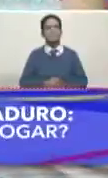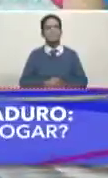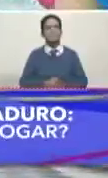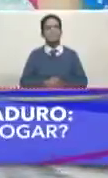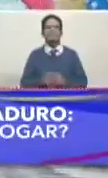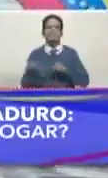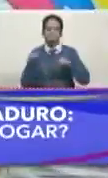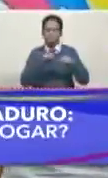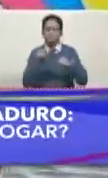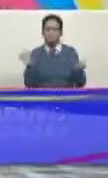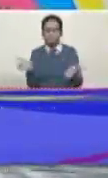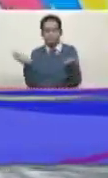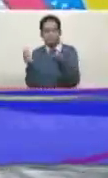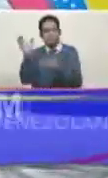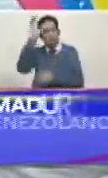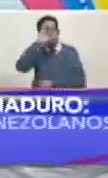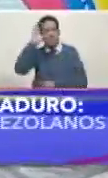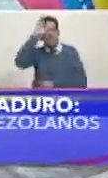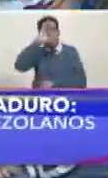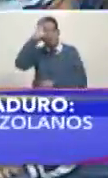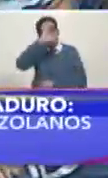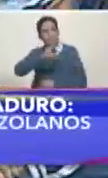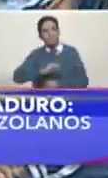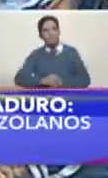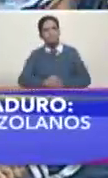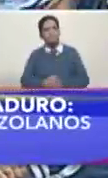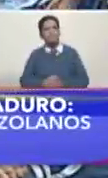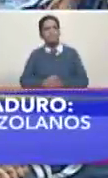Movilizar la conciencia.